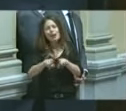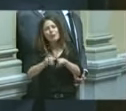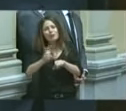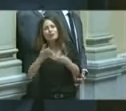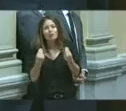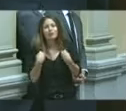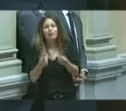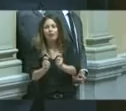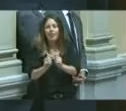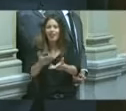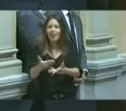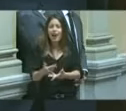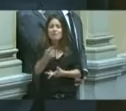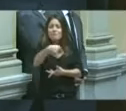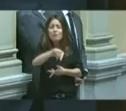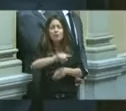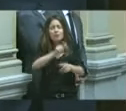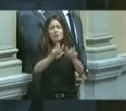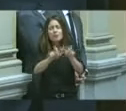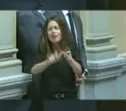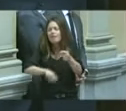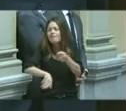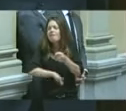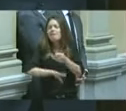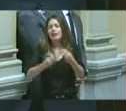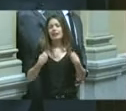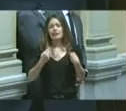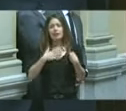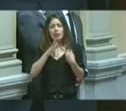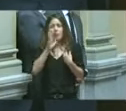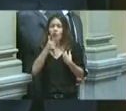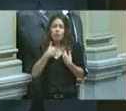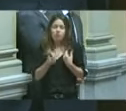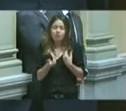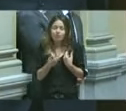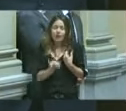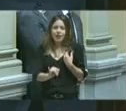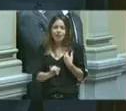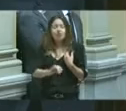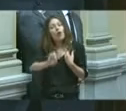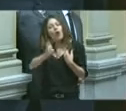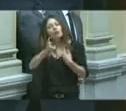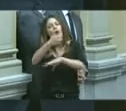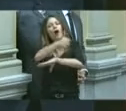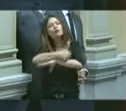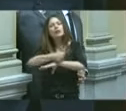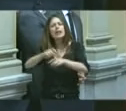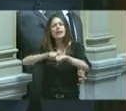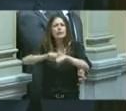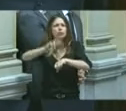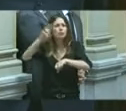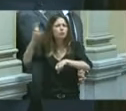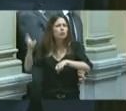vida. Sois las personas esenciales de mi vida, de mi existencia. A otro, autoridades de todo tipo y